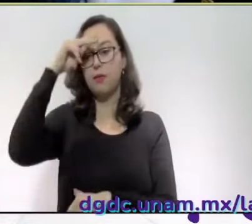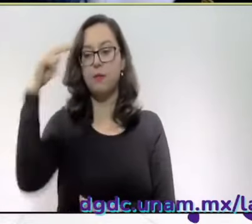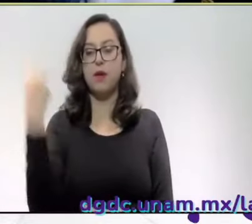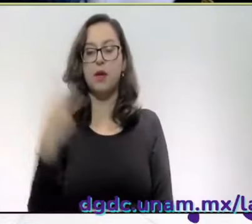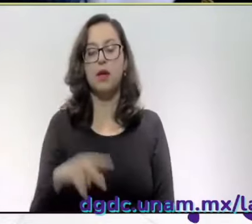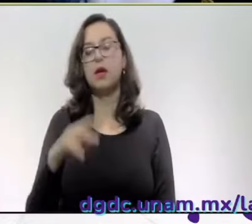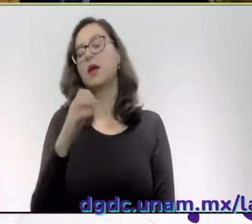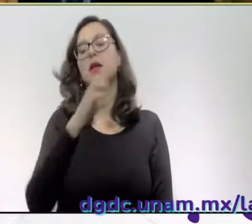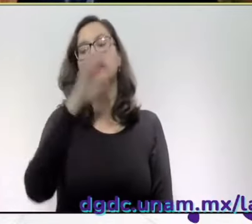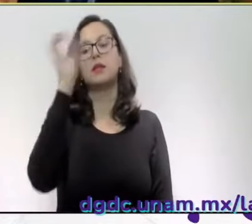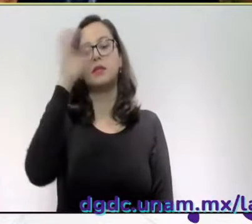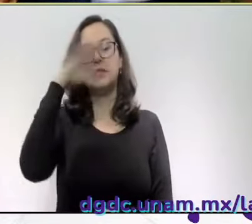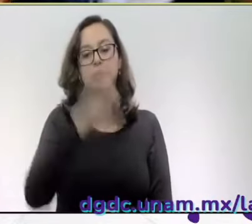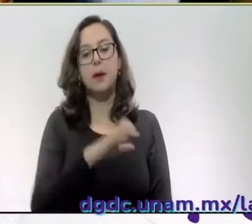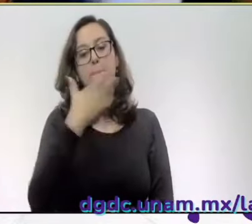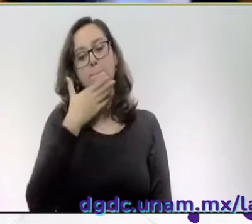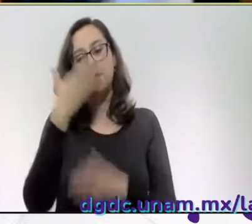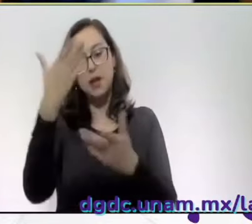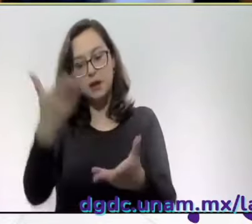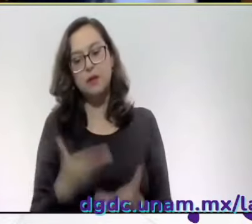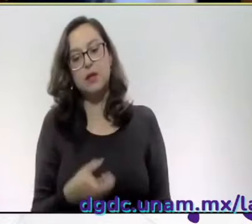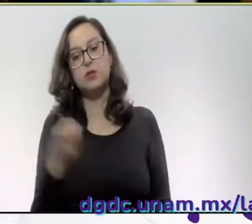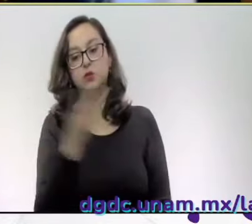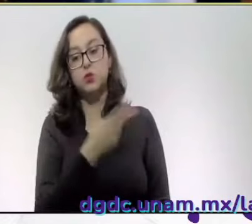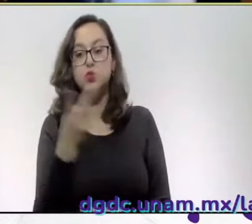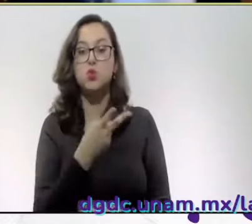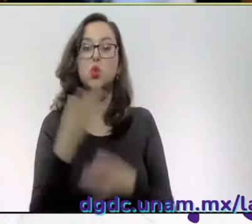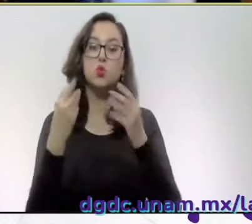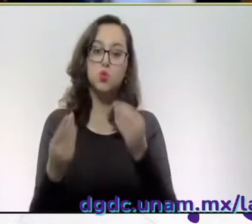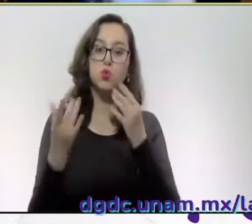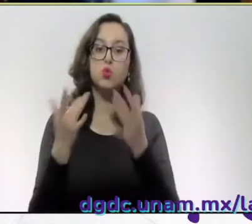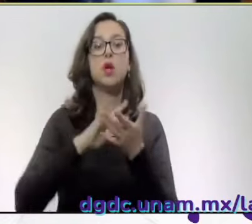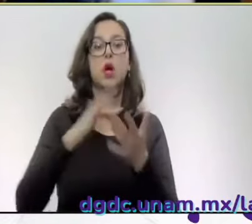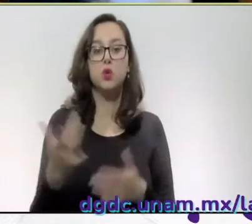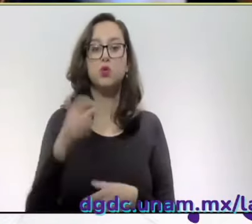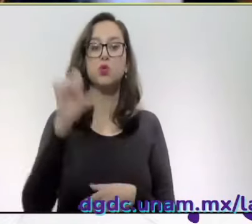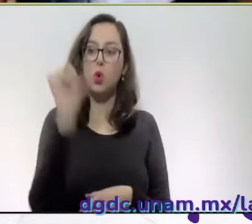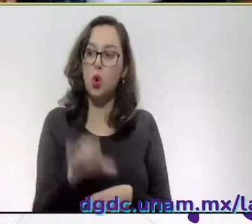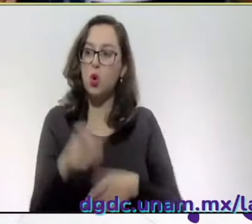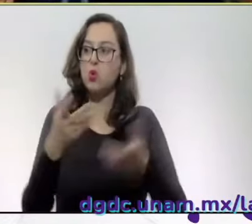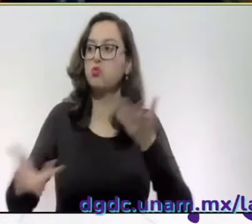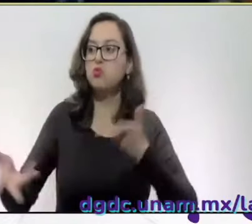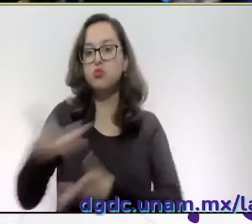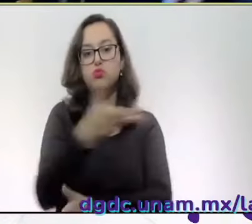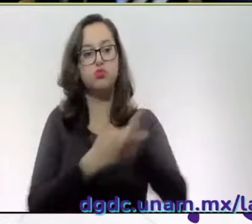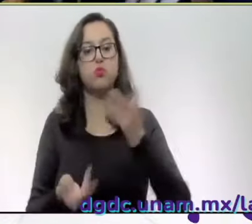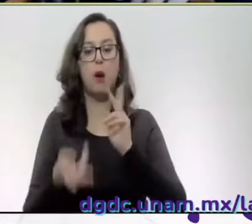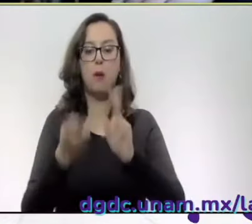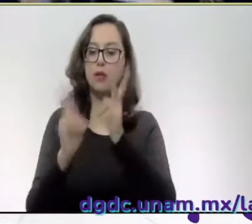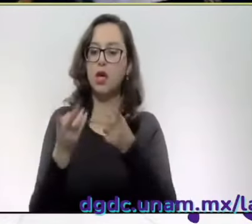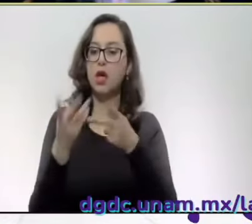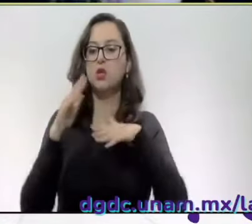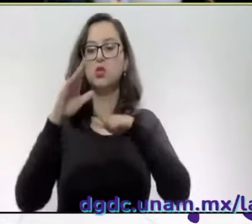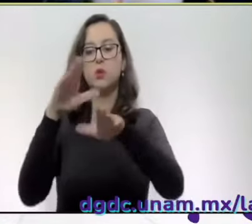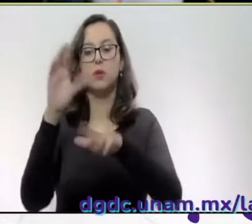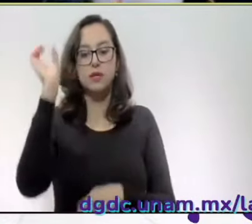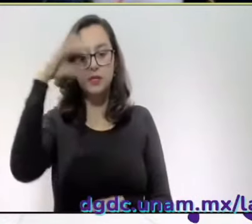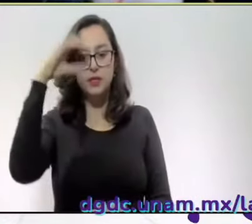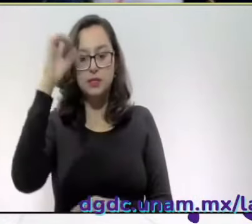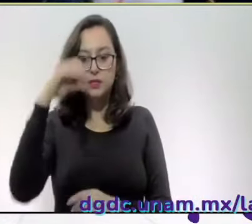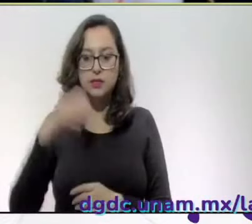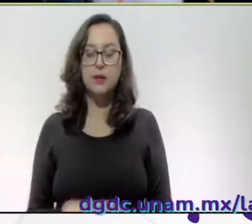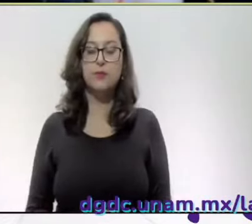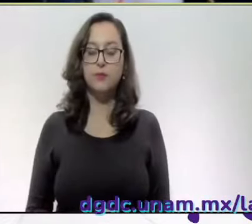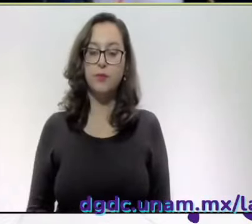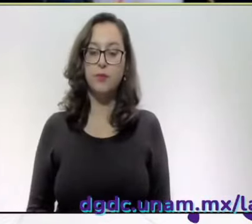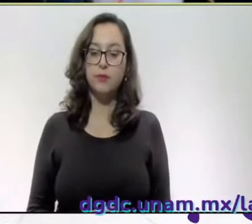Bienvenido, Javier. Gracias por hacernos parte de esta conversación de ciencias y humanidades. En fin,